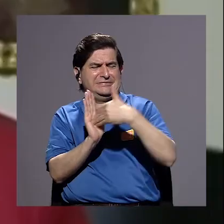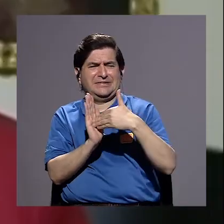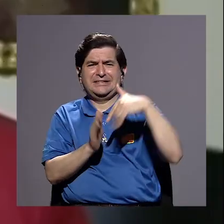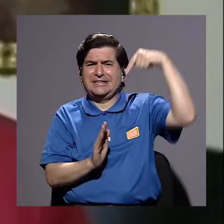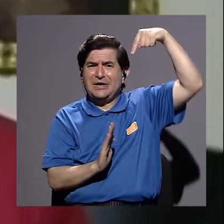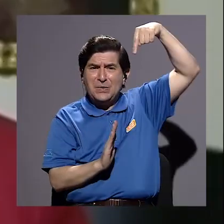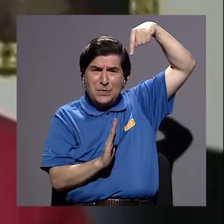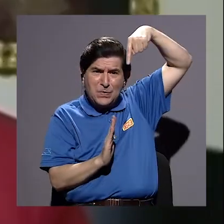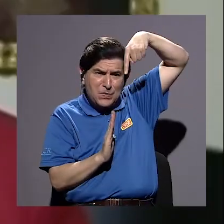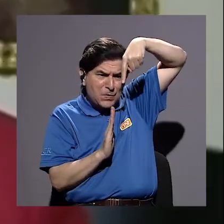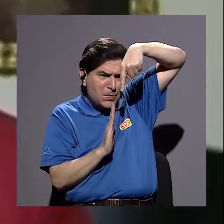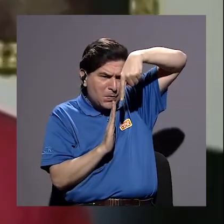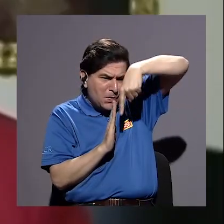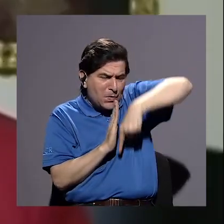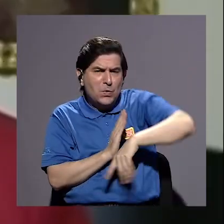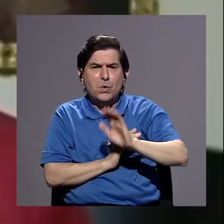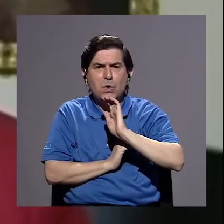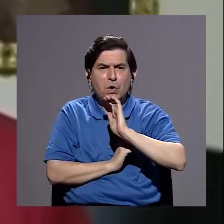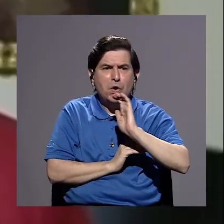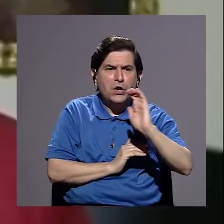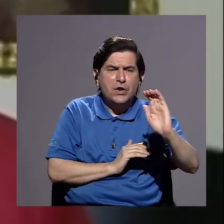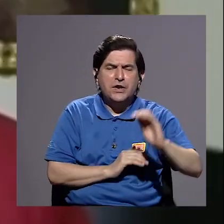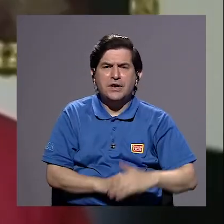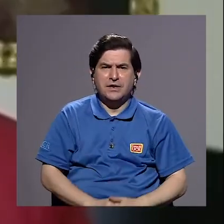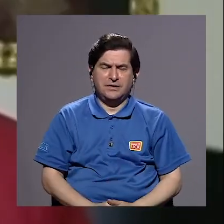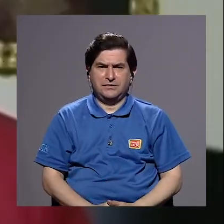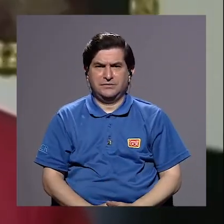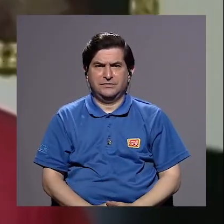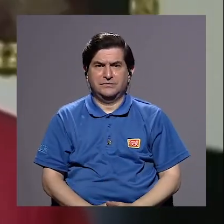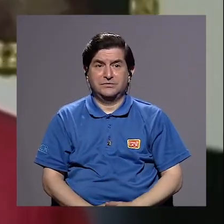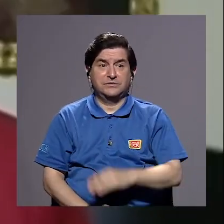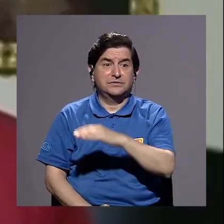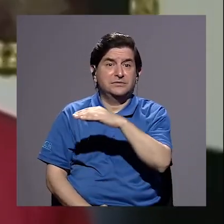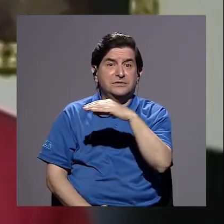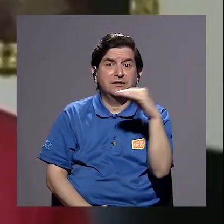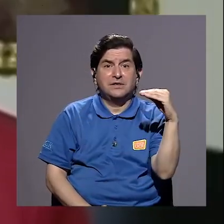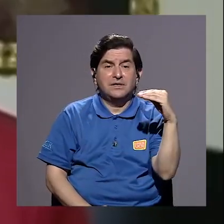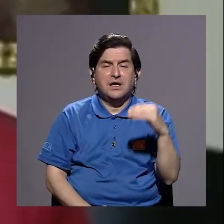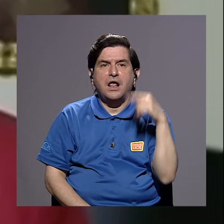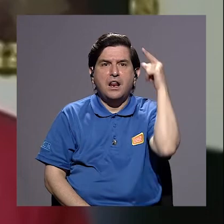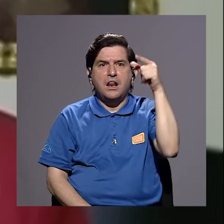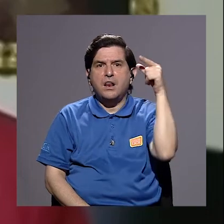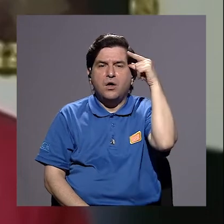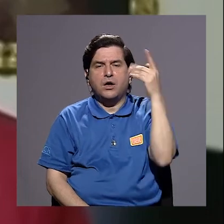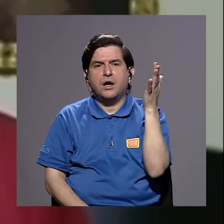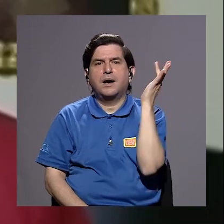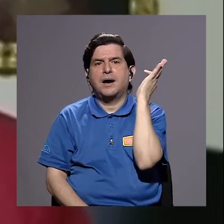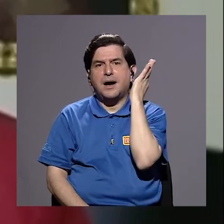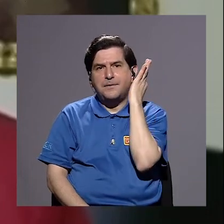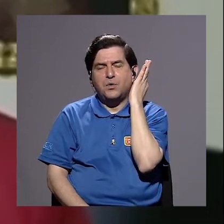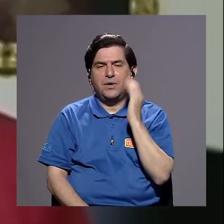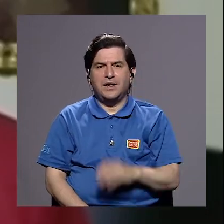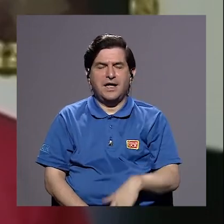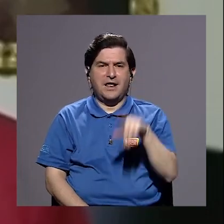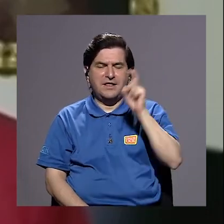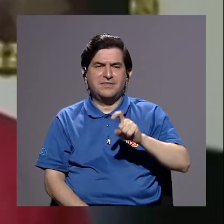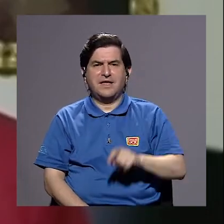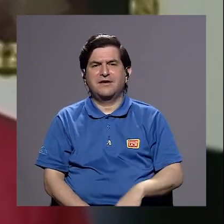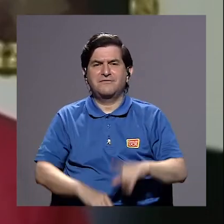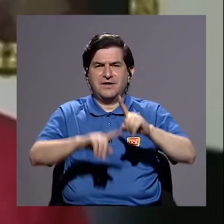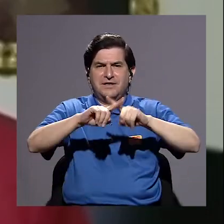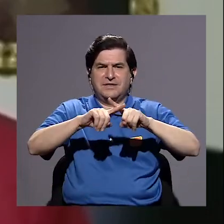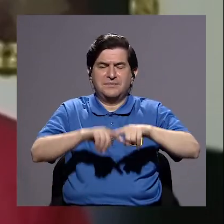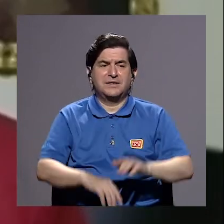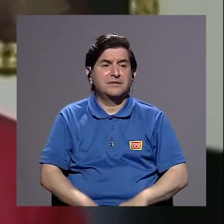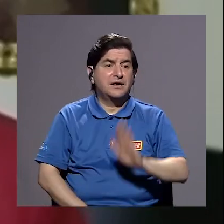perjudica grandemente a niños menores de edad y desde luego a las mujeres que deben depender